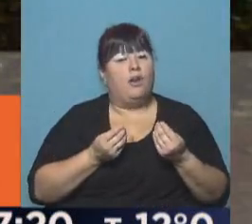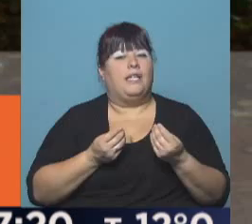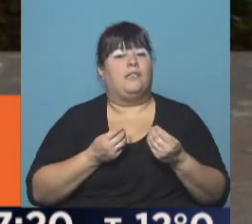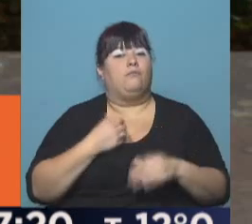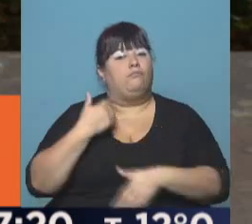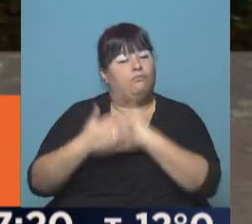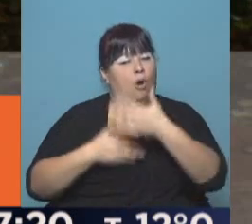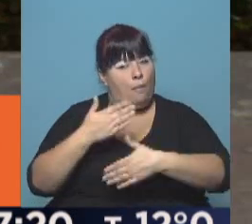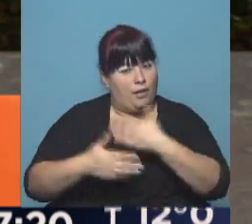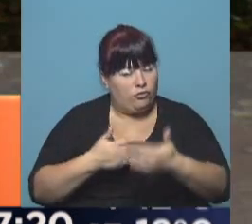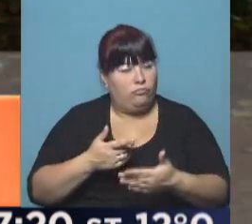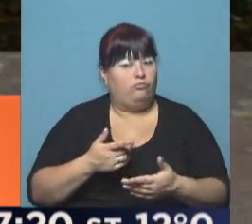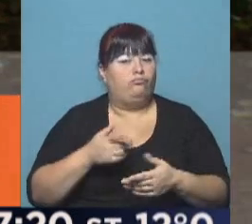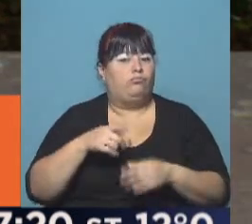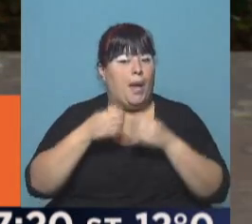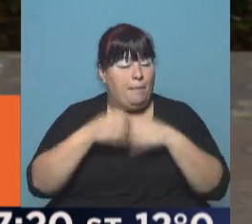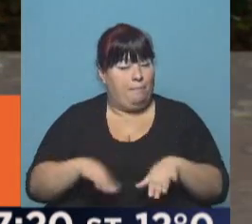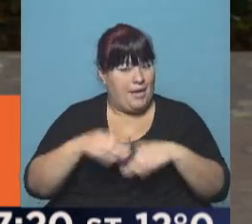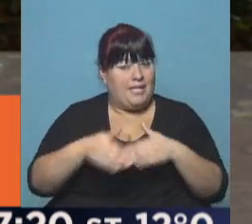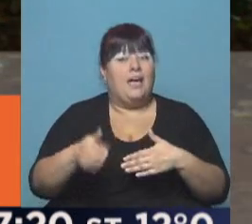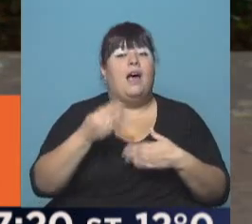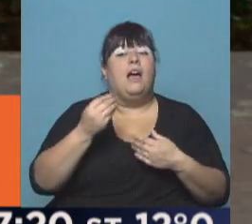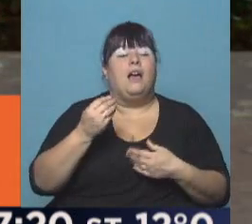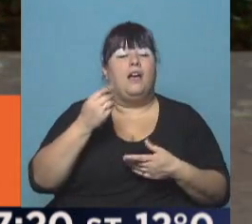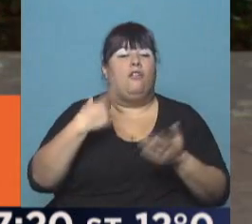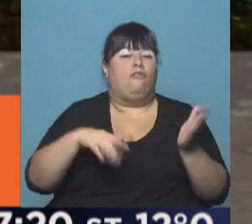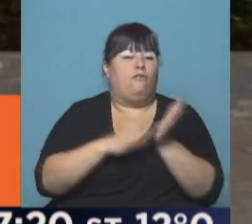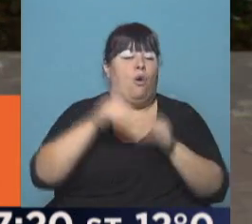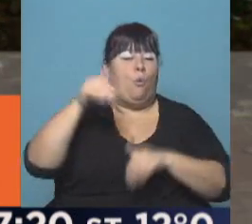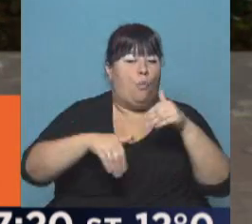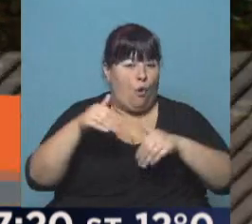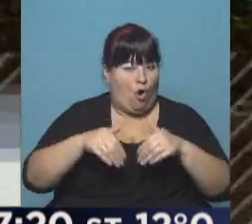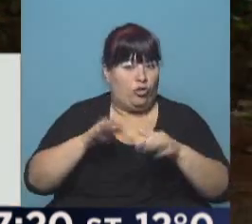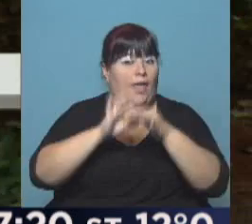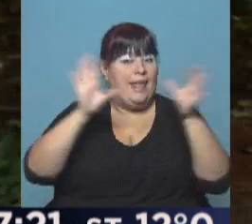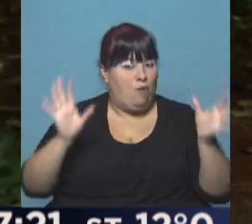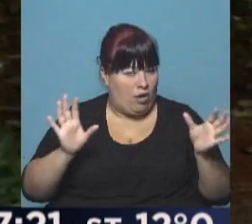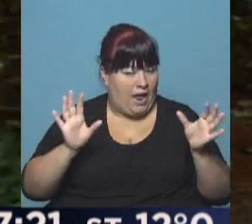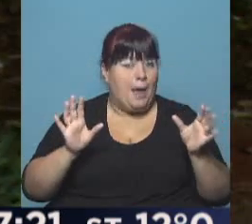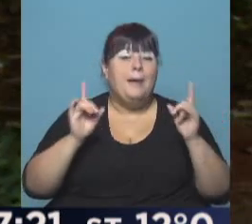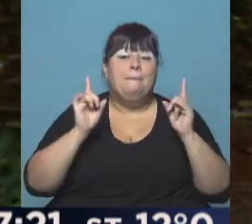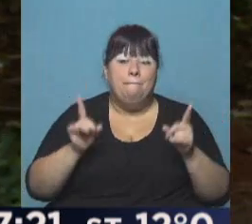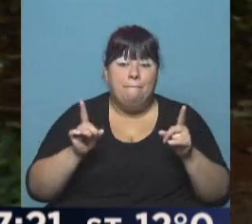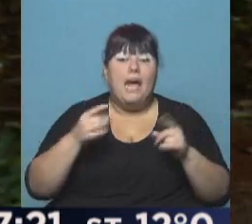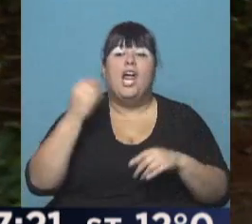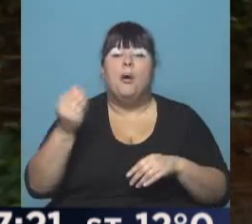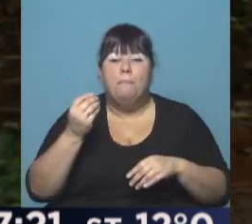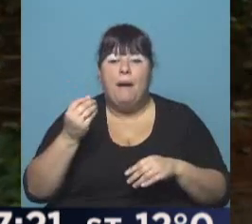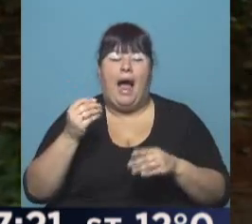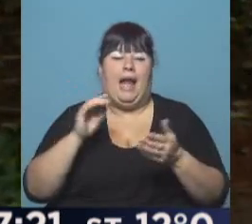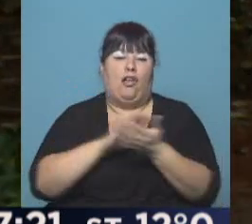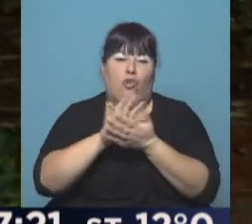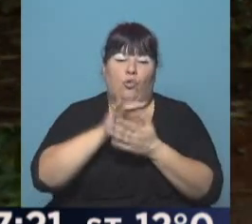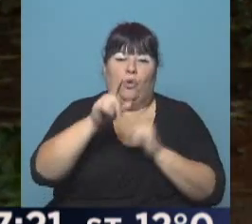un procedimiento que se inicia a través de los elementos del sufragio democrático, pero con el propósito de socavar